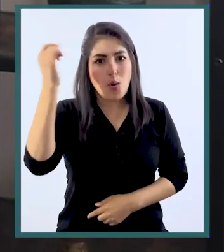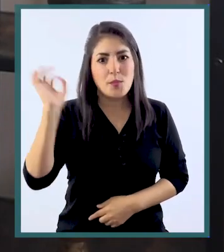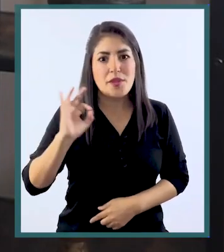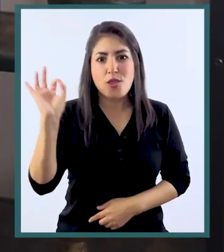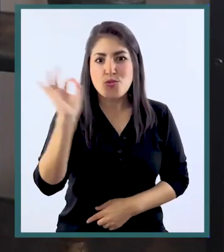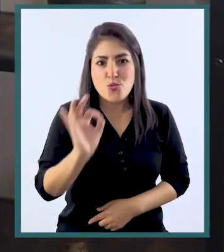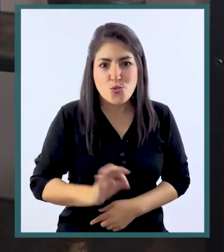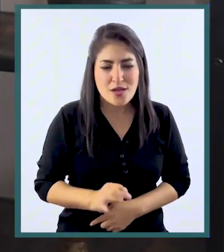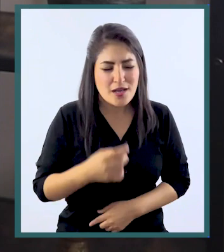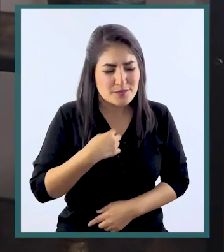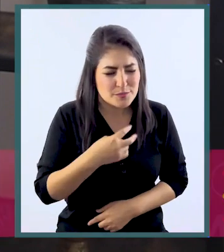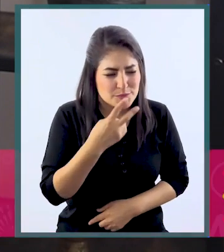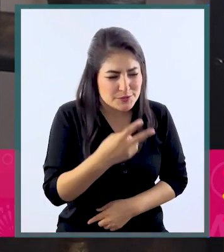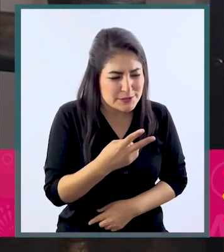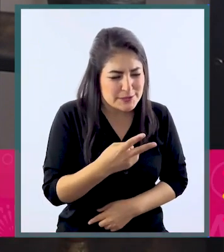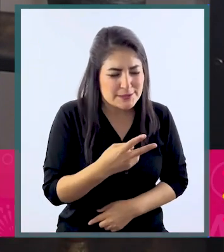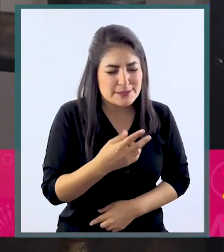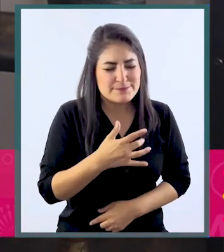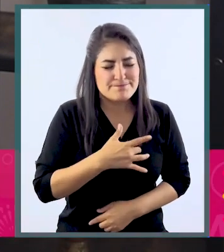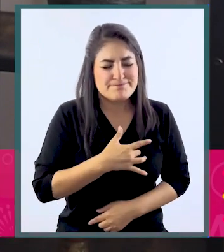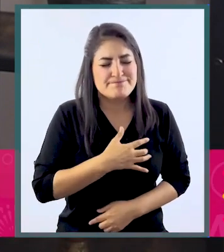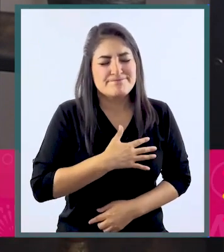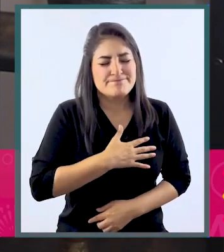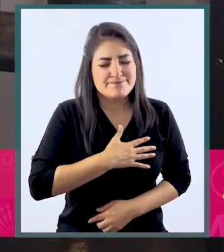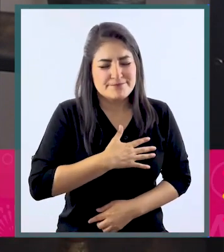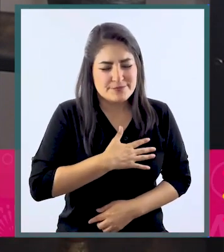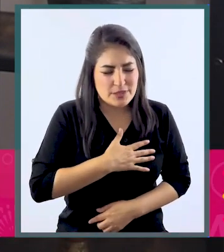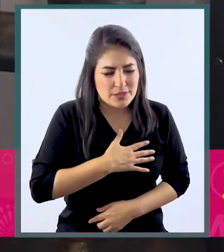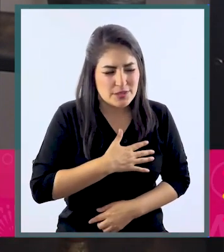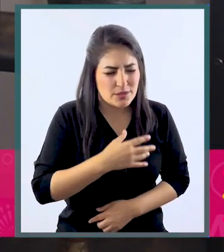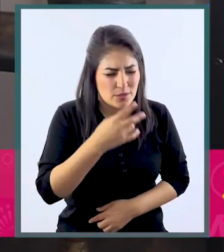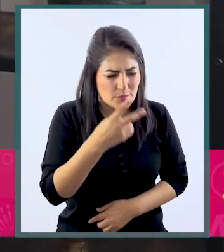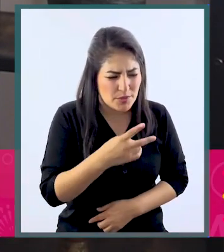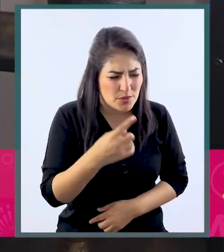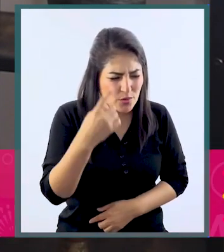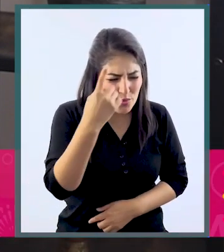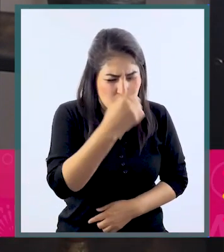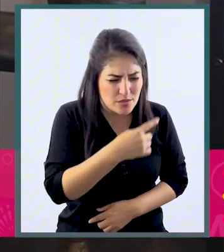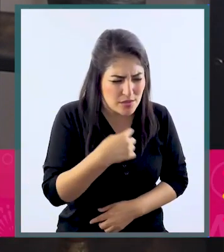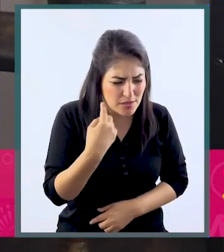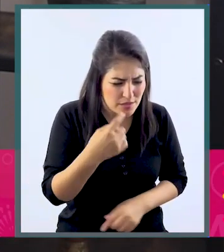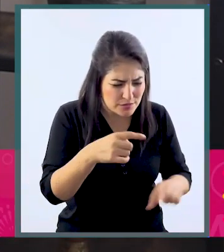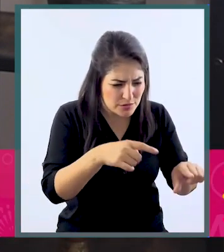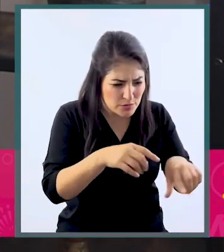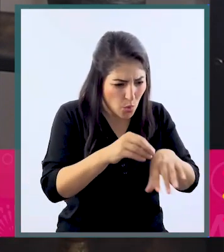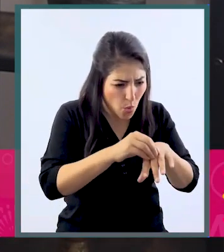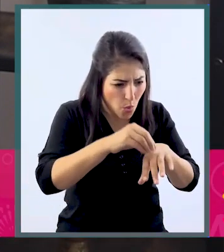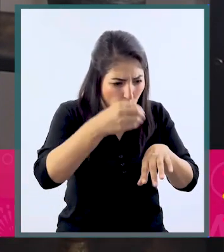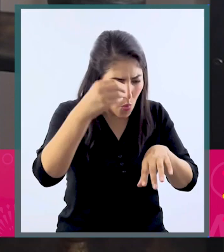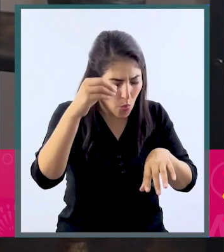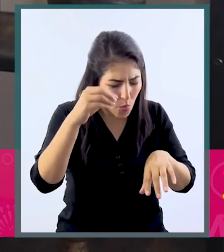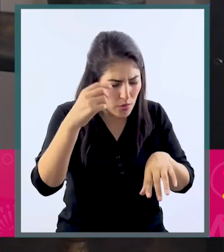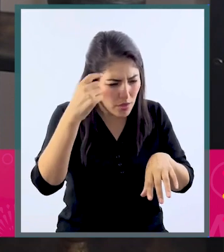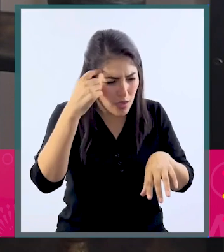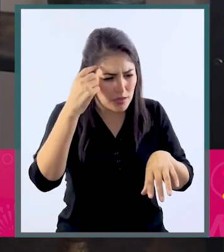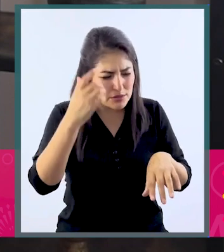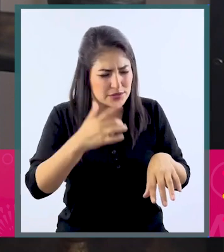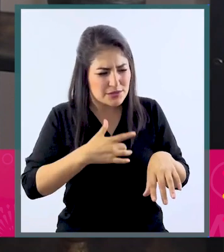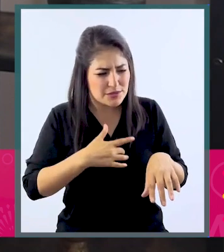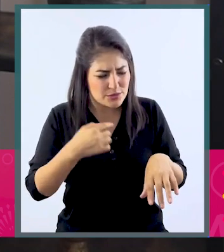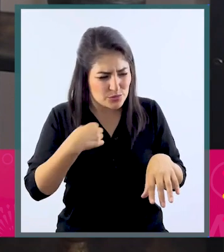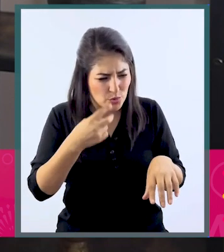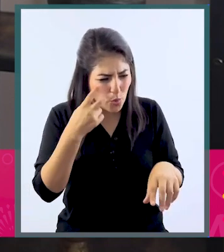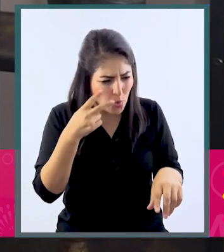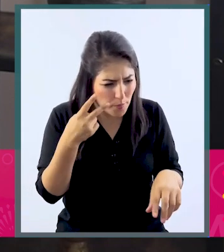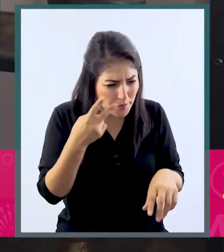cuando apareció el rostro de este personaje en oro, sentí que no solamente yo estaba mirando la tierra,